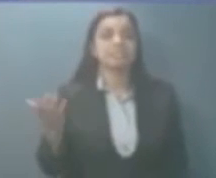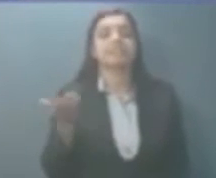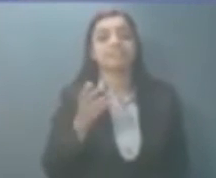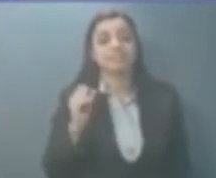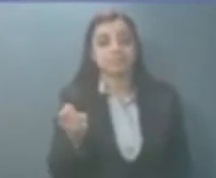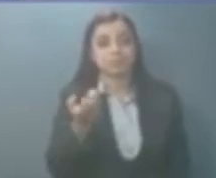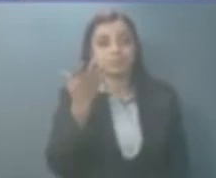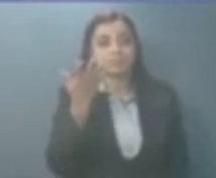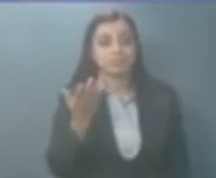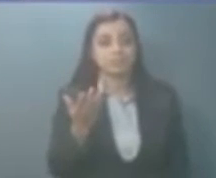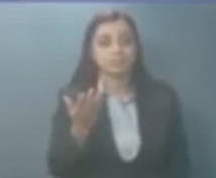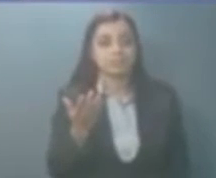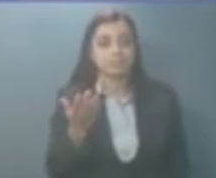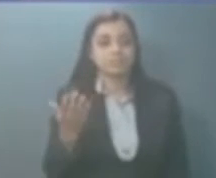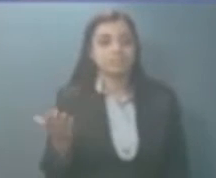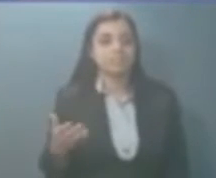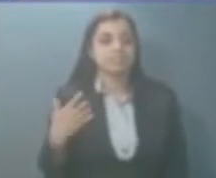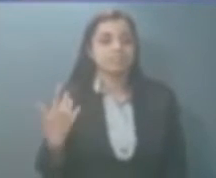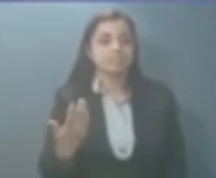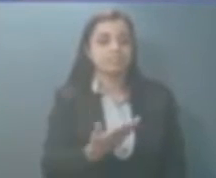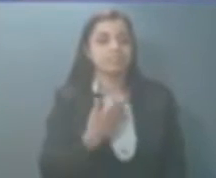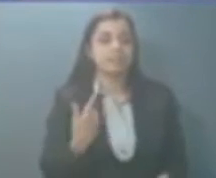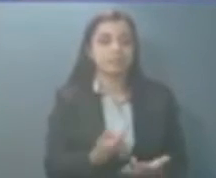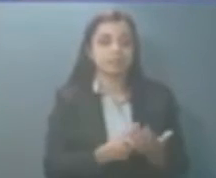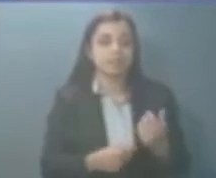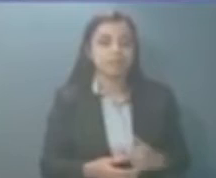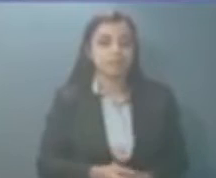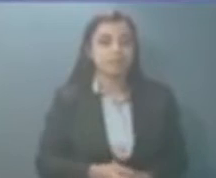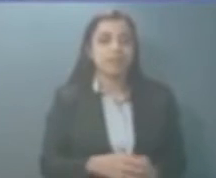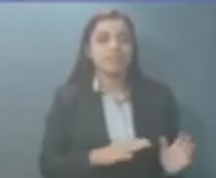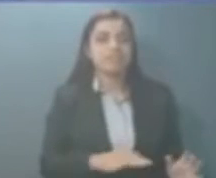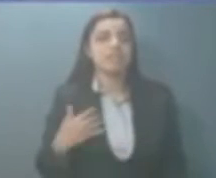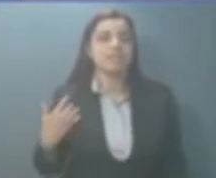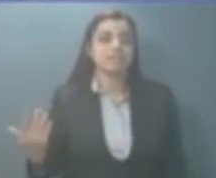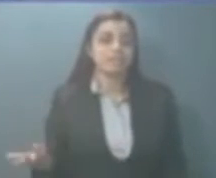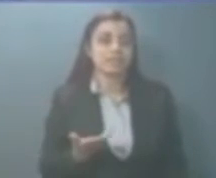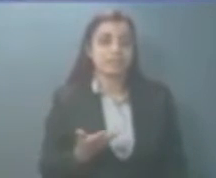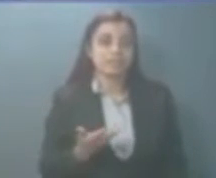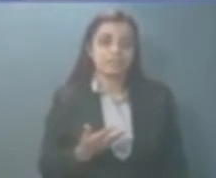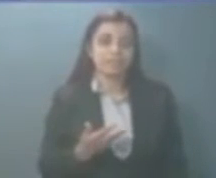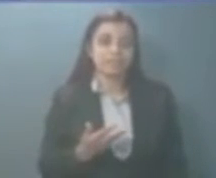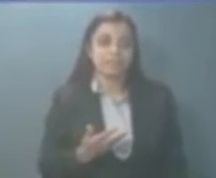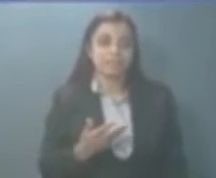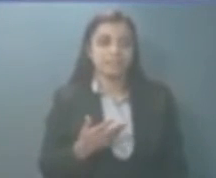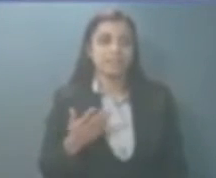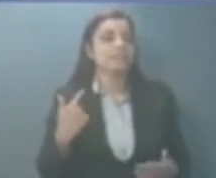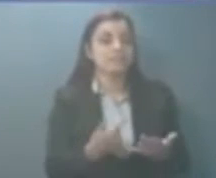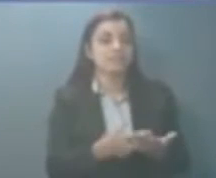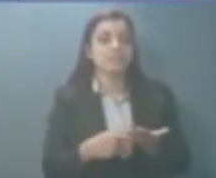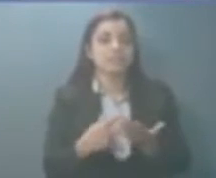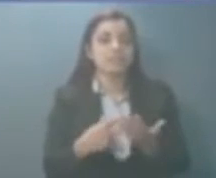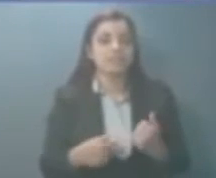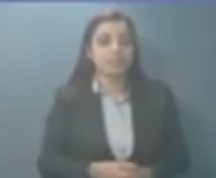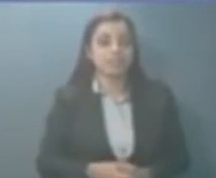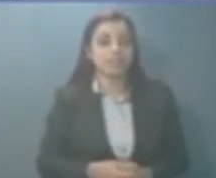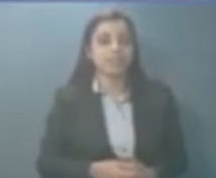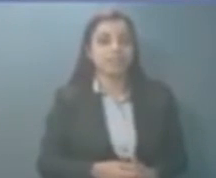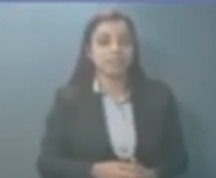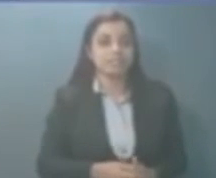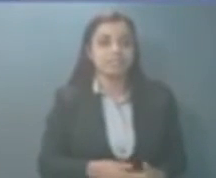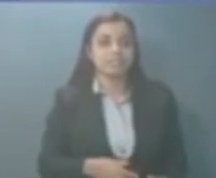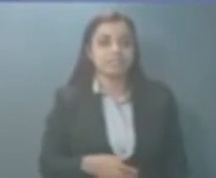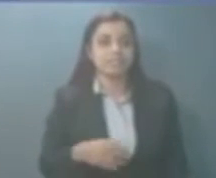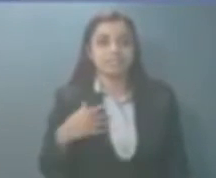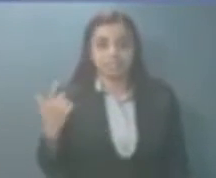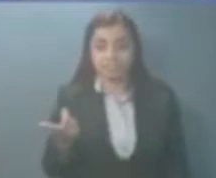nuevas generaciones de docentes. Por lo tanto, van a existir 2 formas de poder optar a una plaza y